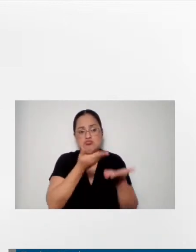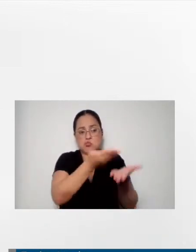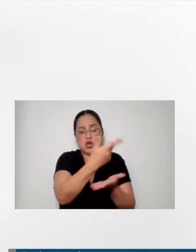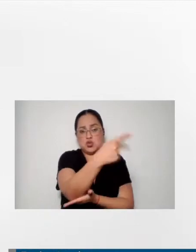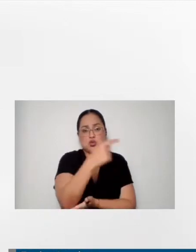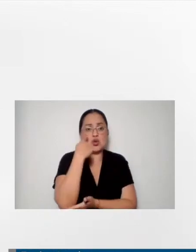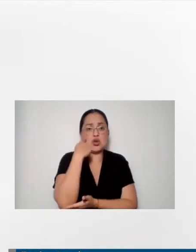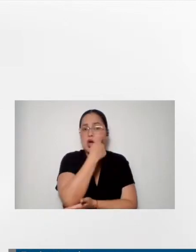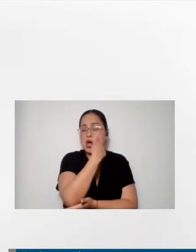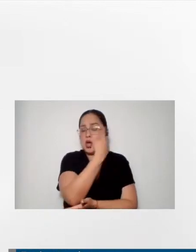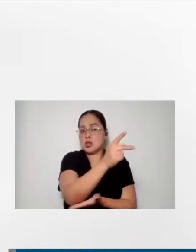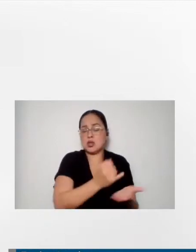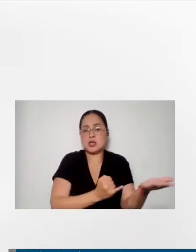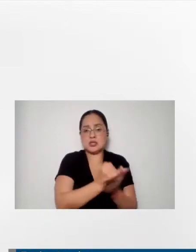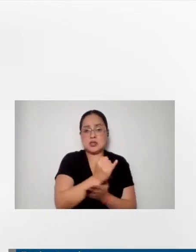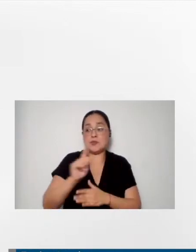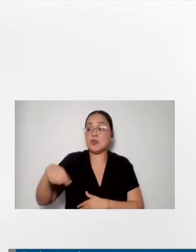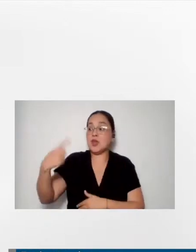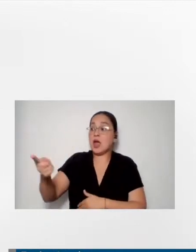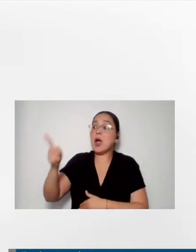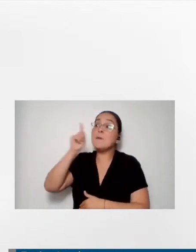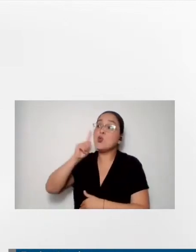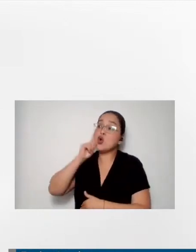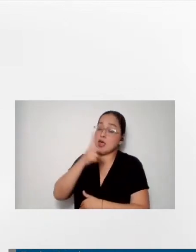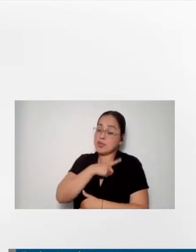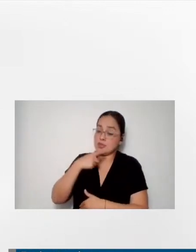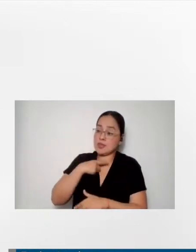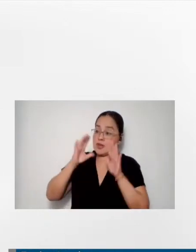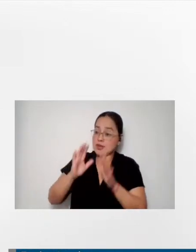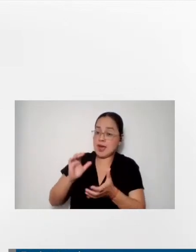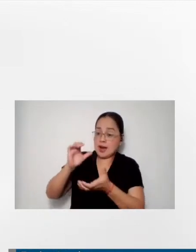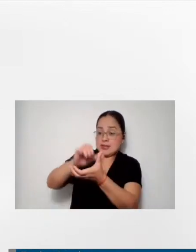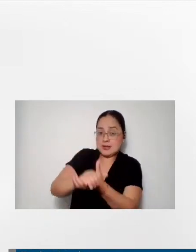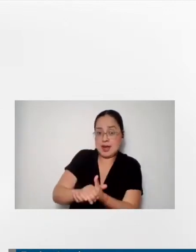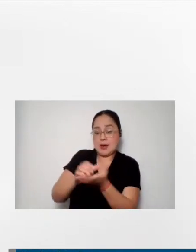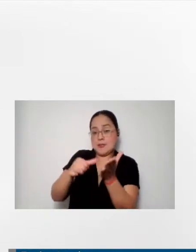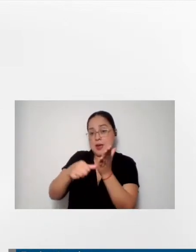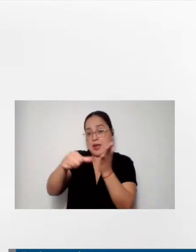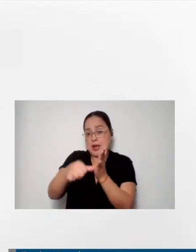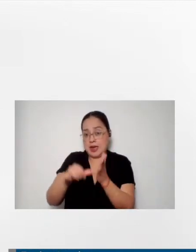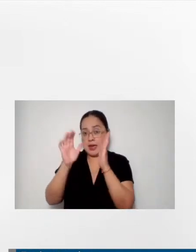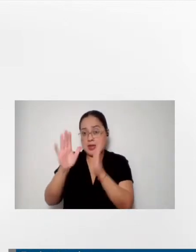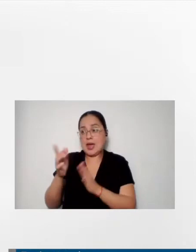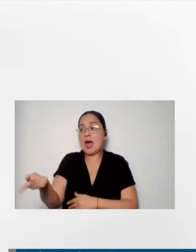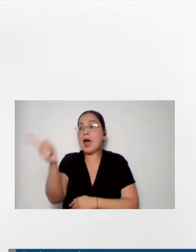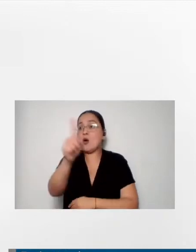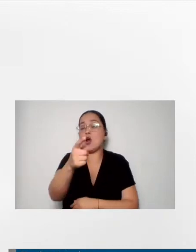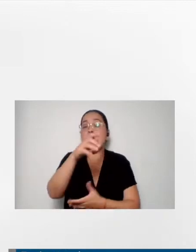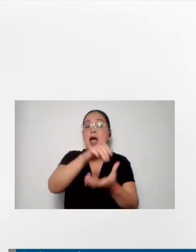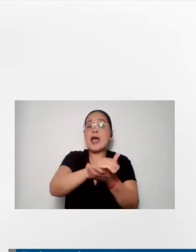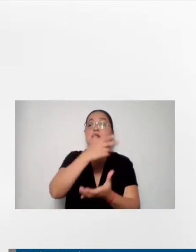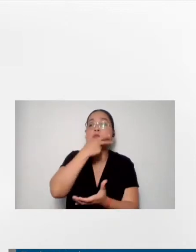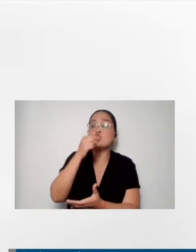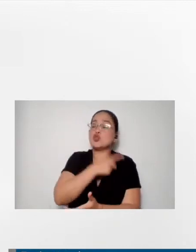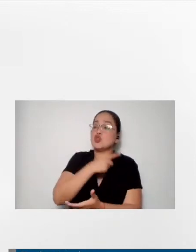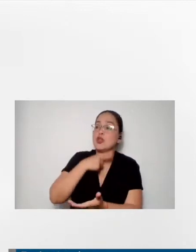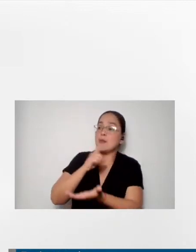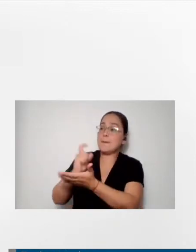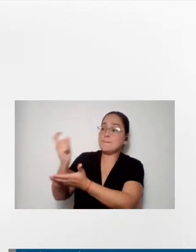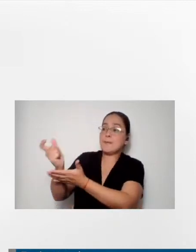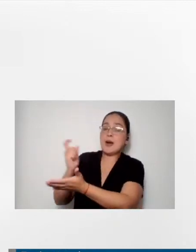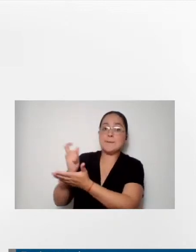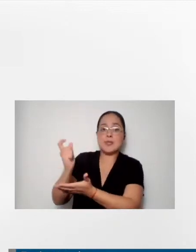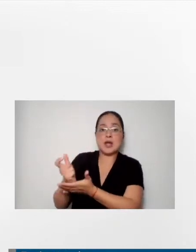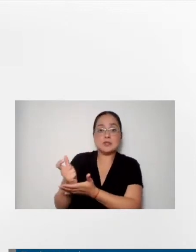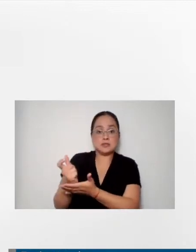mujer, bueno, pues ya que se case, ¿no? Para que pase ahora a la familia del esposo, ¿no? Entonces, claro, la Corte declara inconstitucional